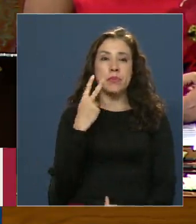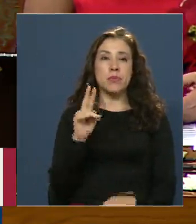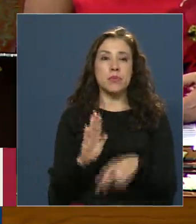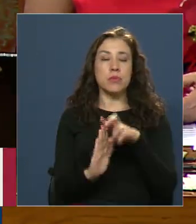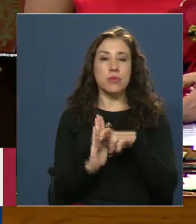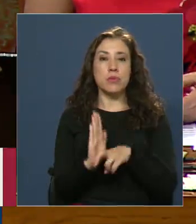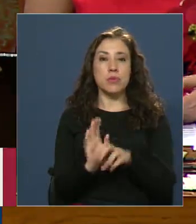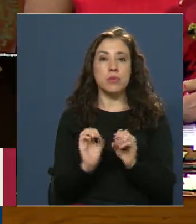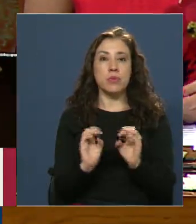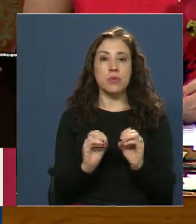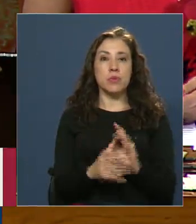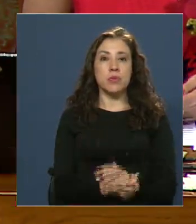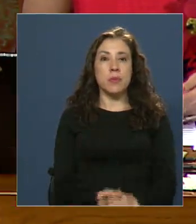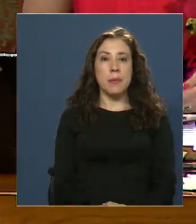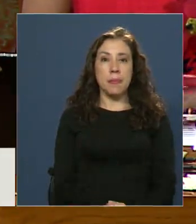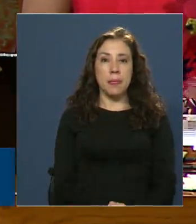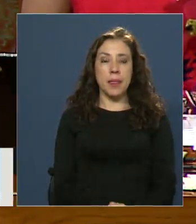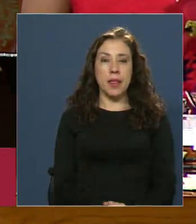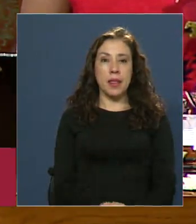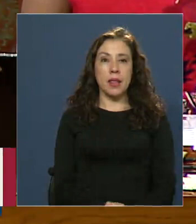proyectos educativos.